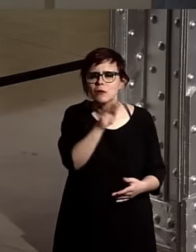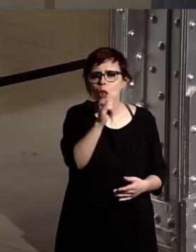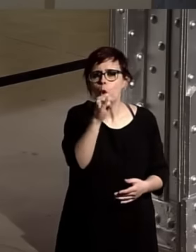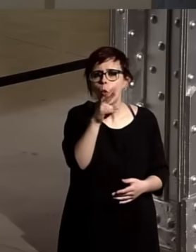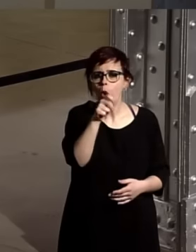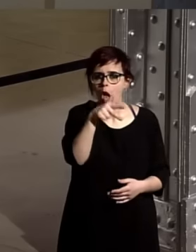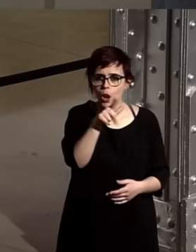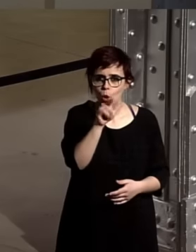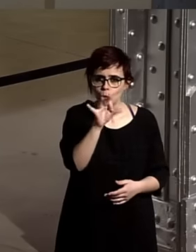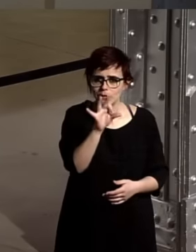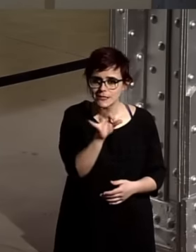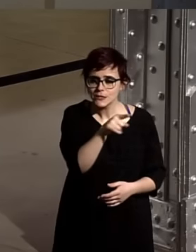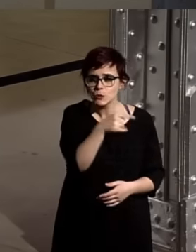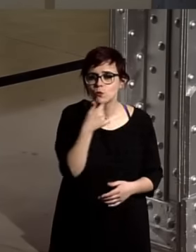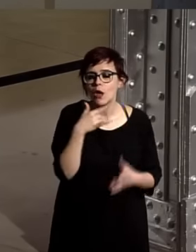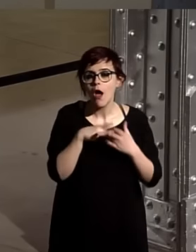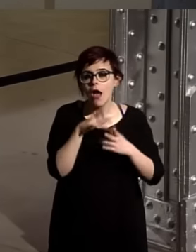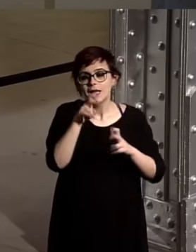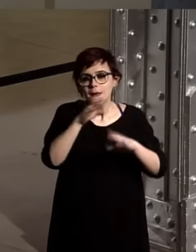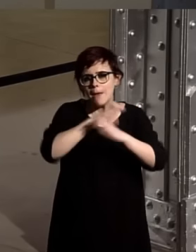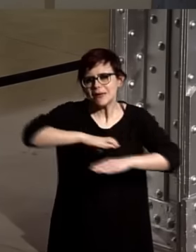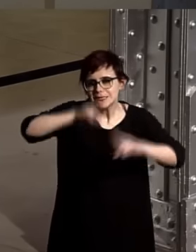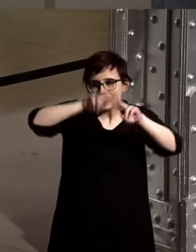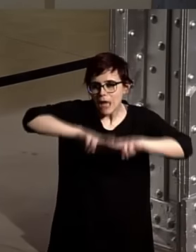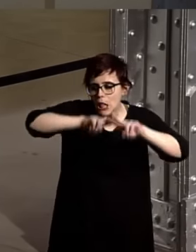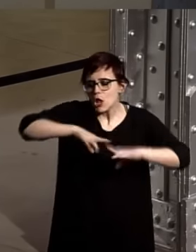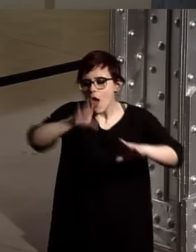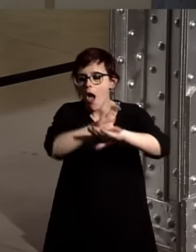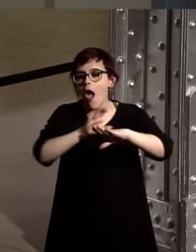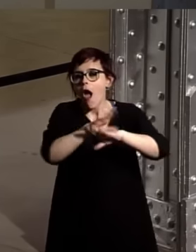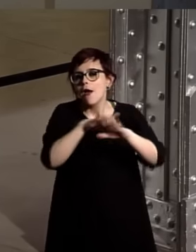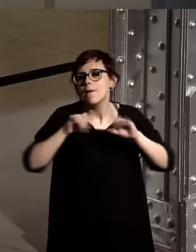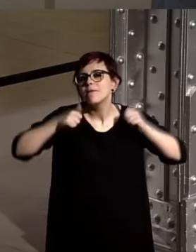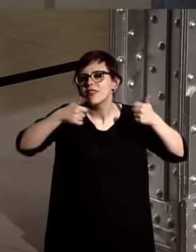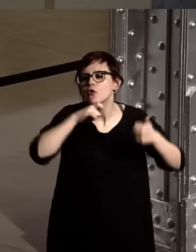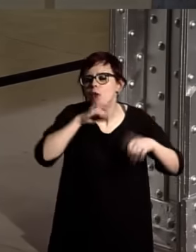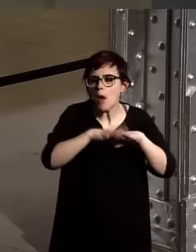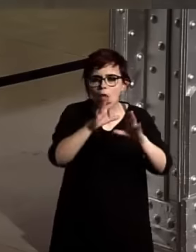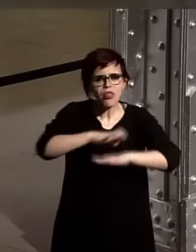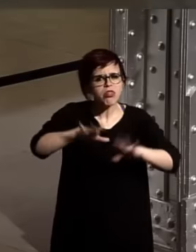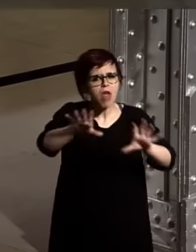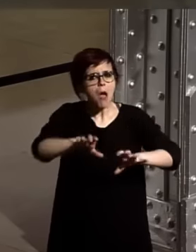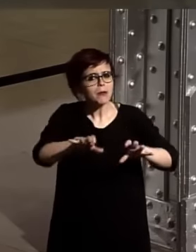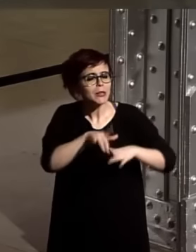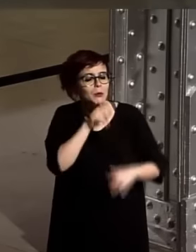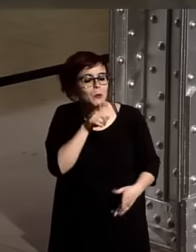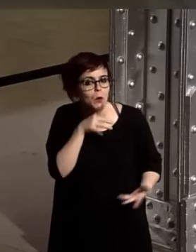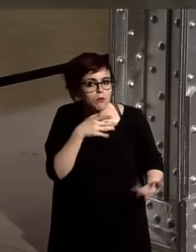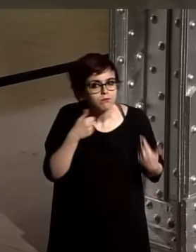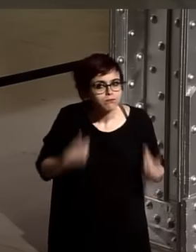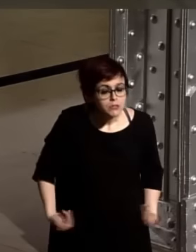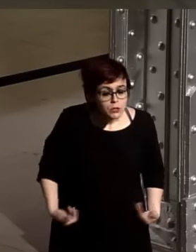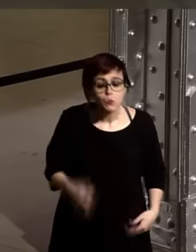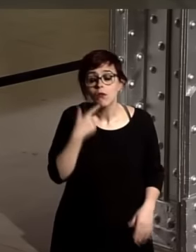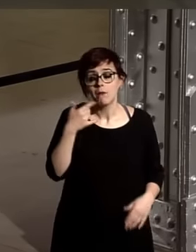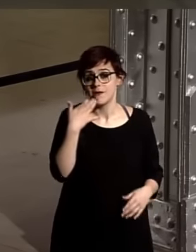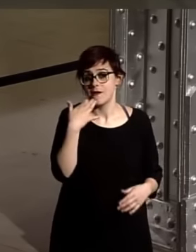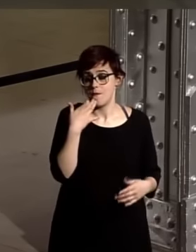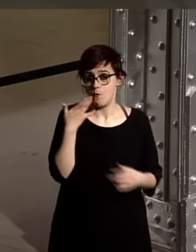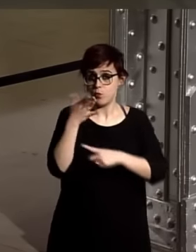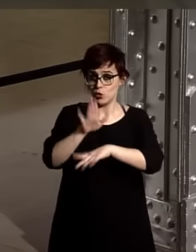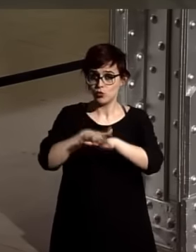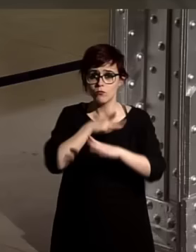cómo cómo iniciaste tu carrera investigadora Cómo aprendiste a ser científico Pues mira yo voy a poner un ejemplo